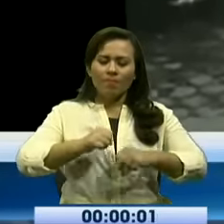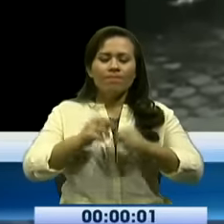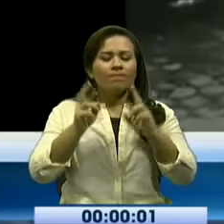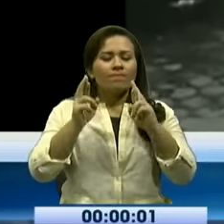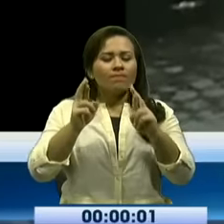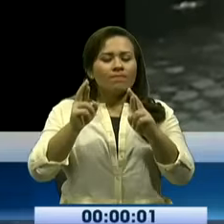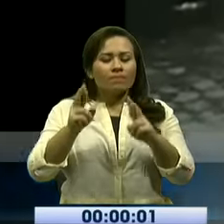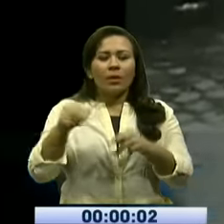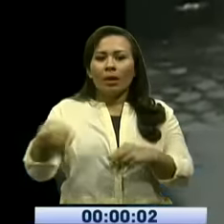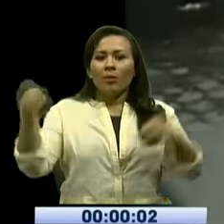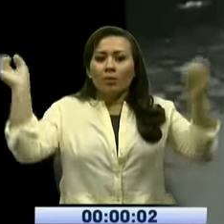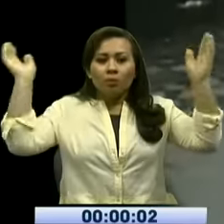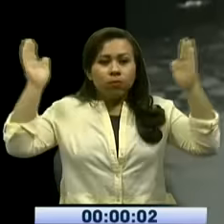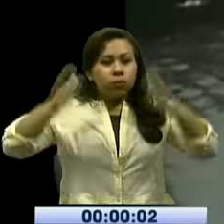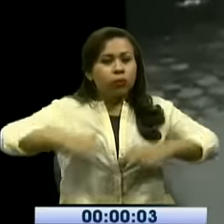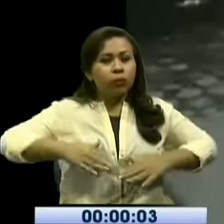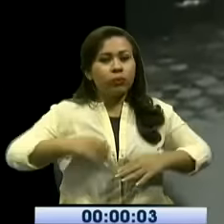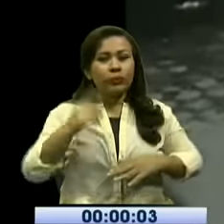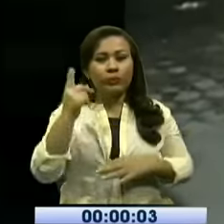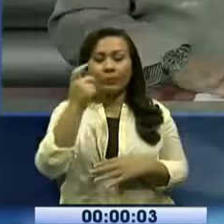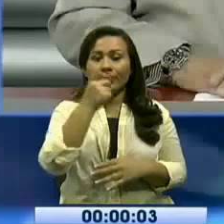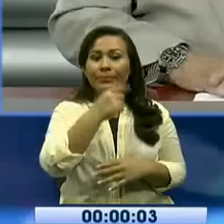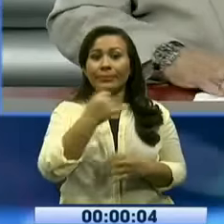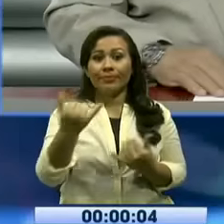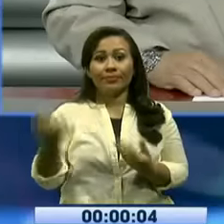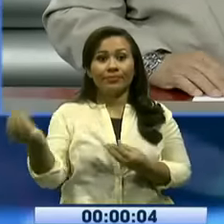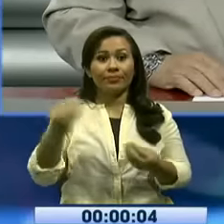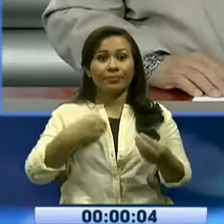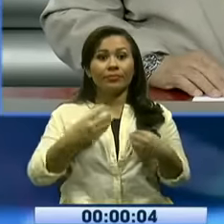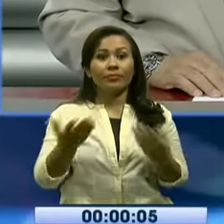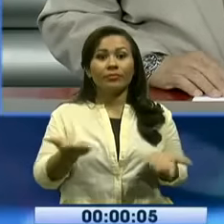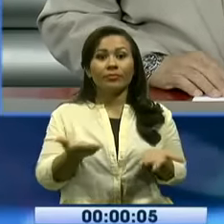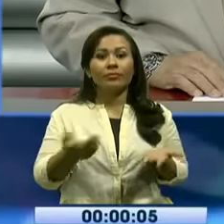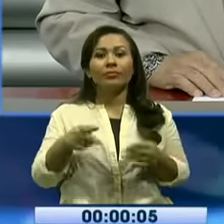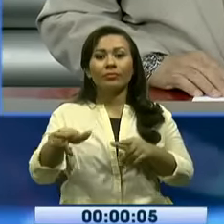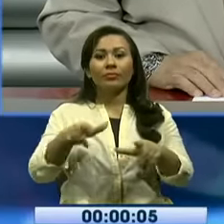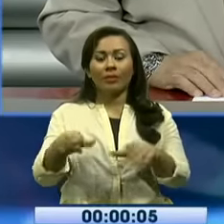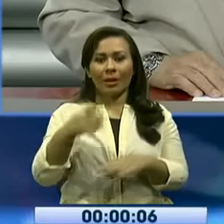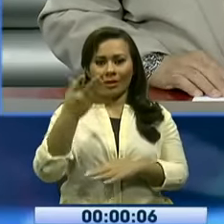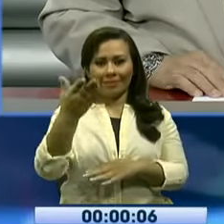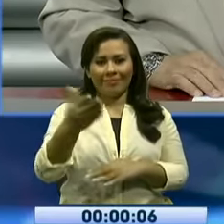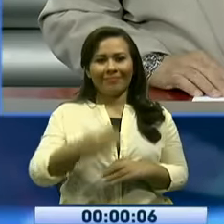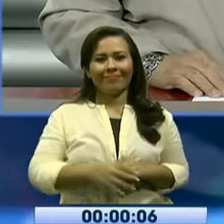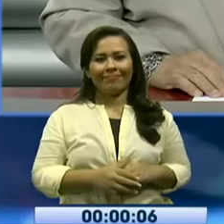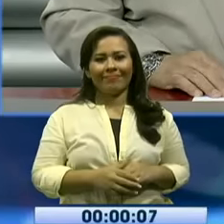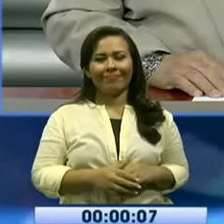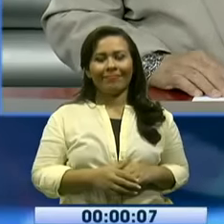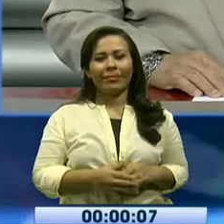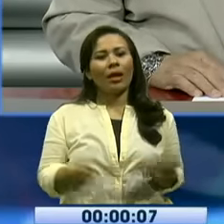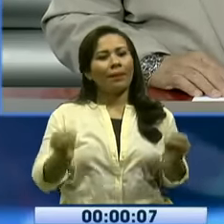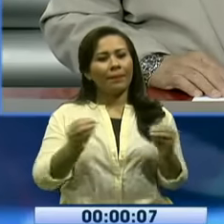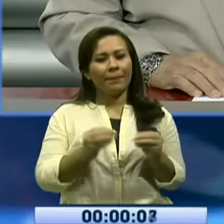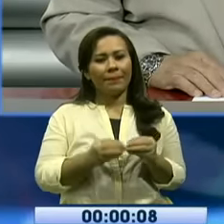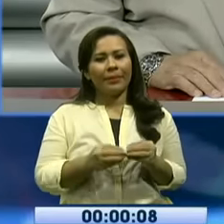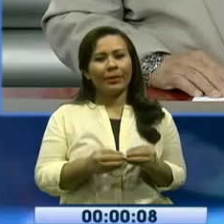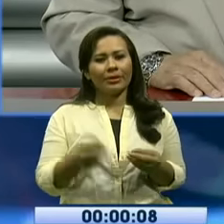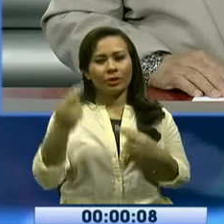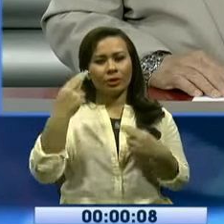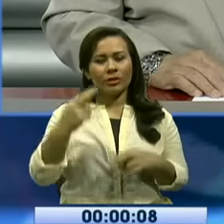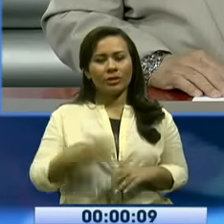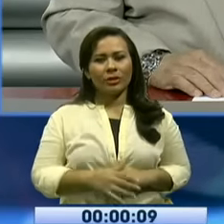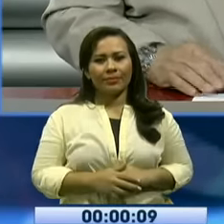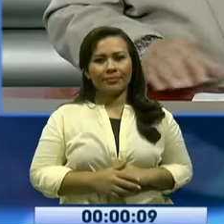sobrevivido a este desastre natural. Esta información, nosotros retornamos, Hugo, a estudios, llega con más